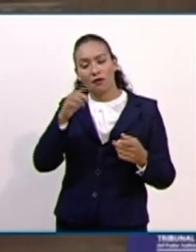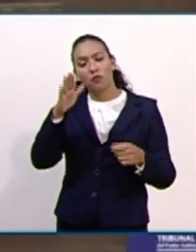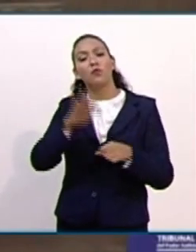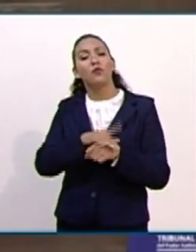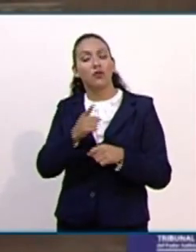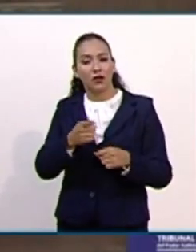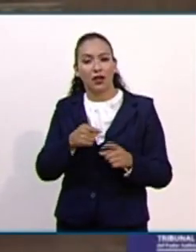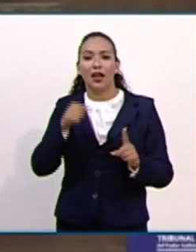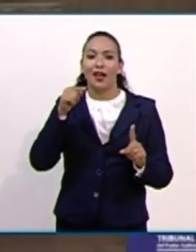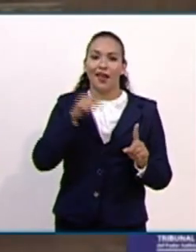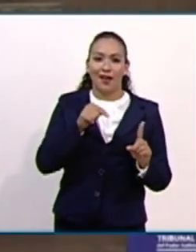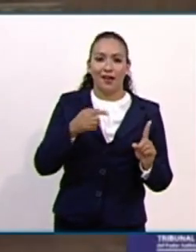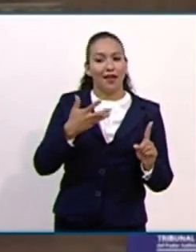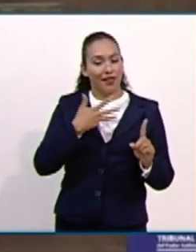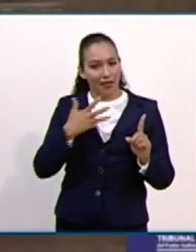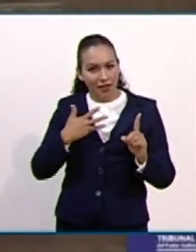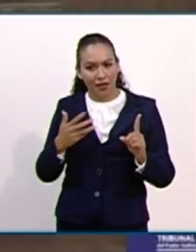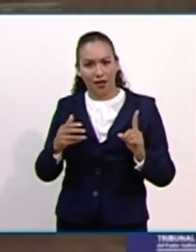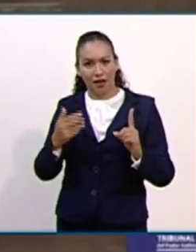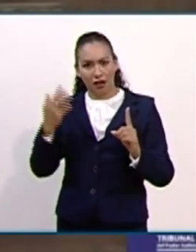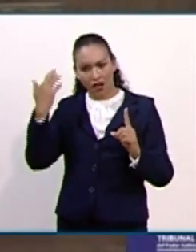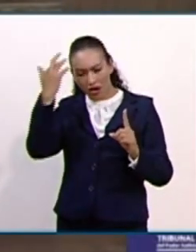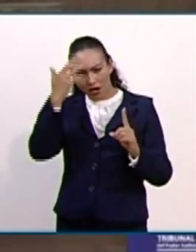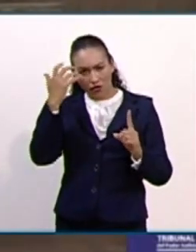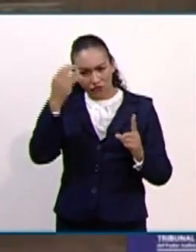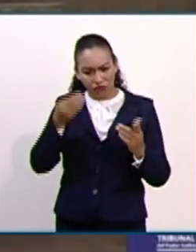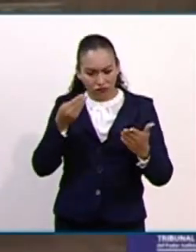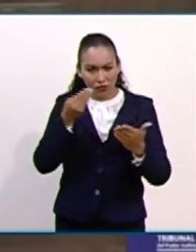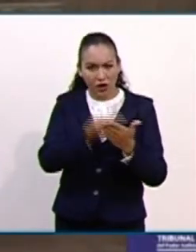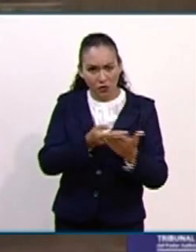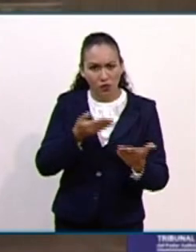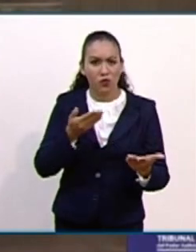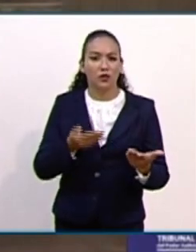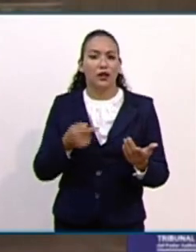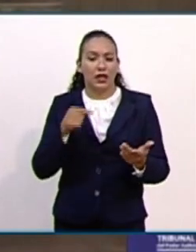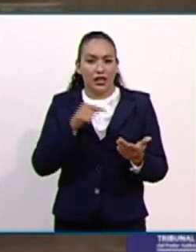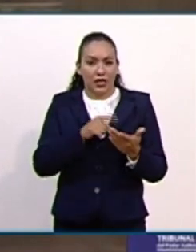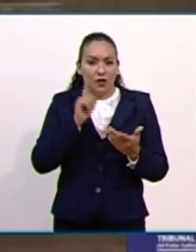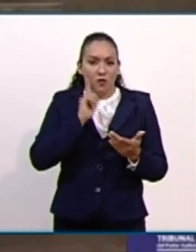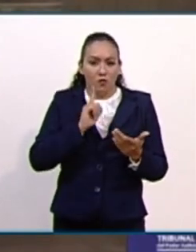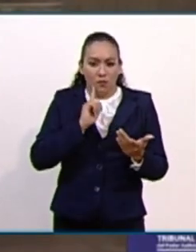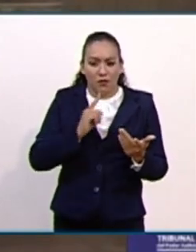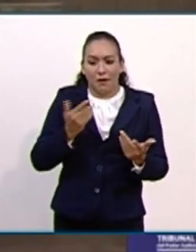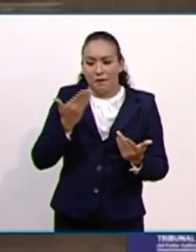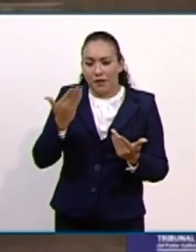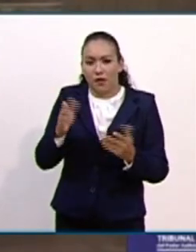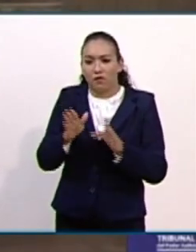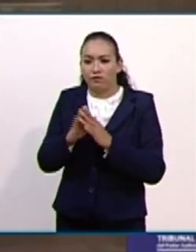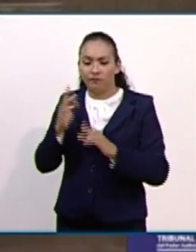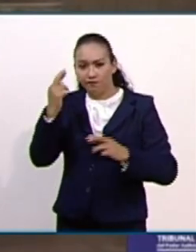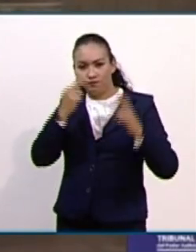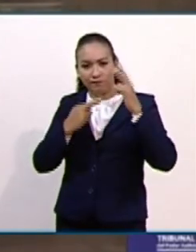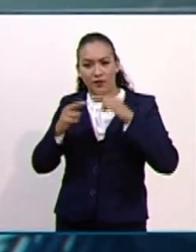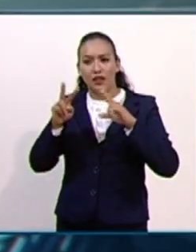dar respuesta a un planteamiento concreto de la entonces parte actora, no para suplir al órgano administrativo